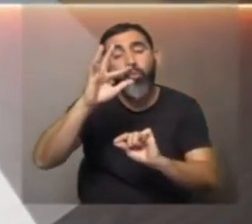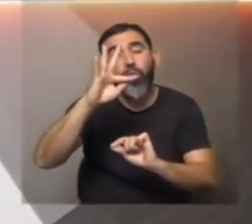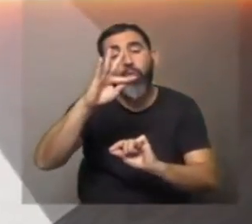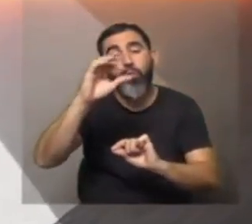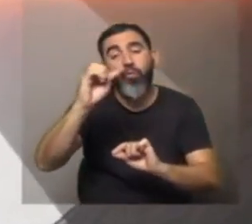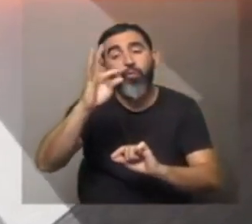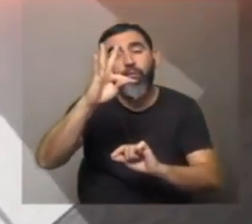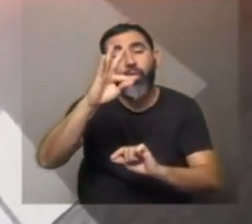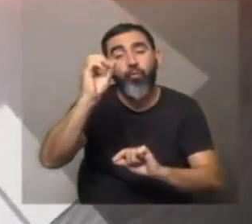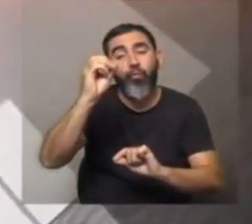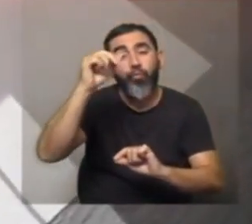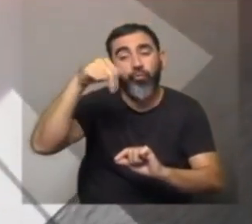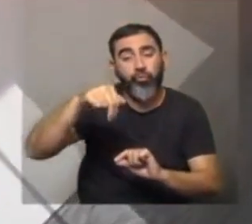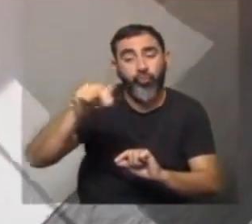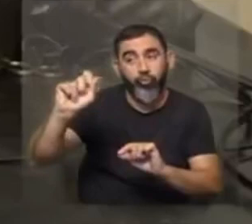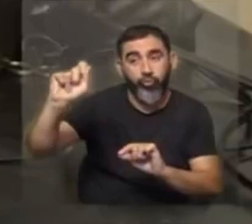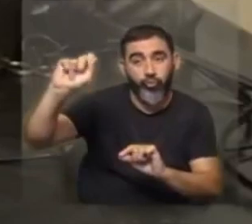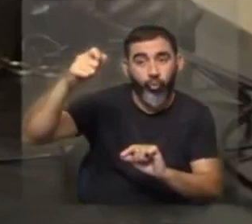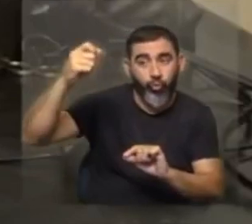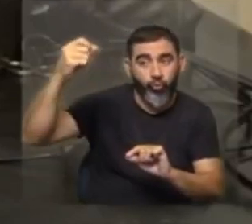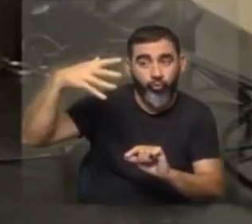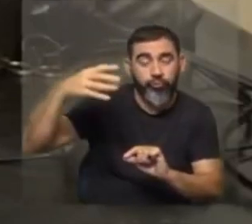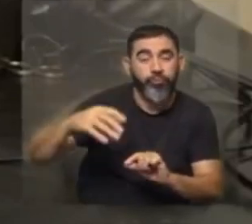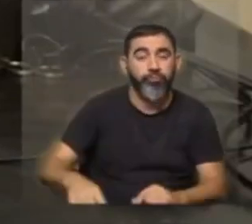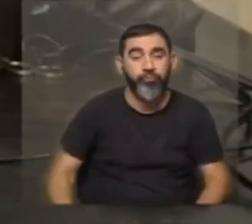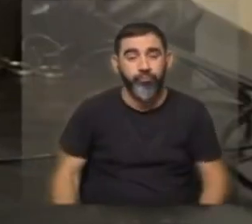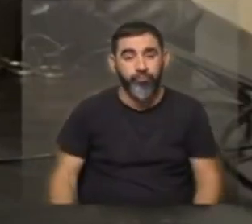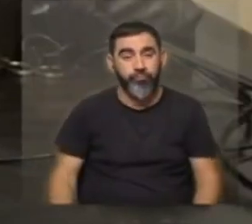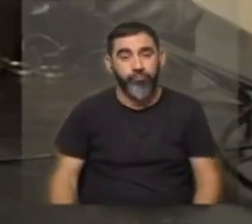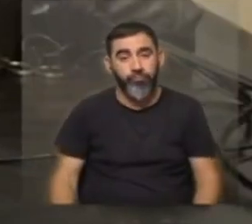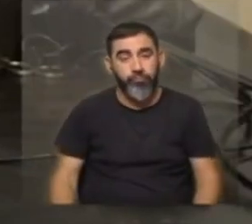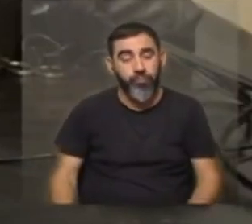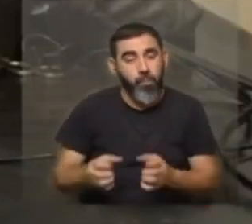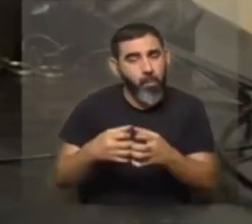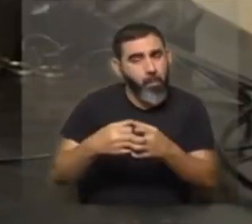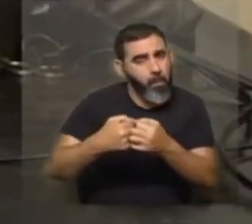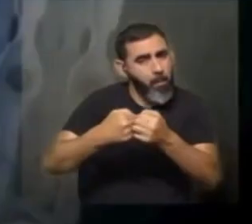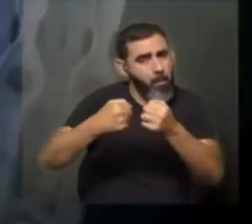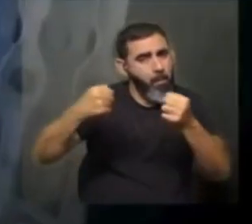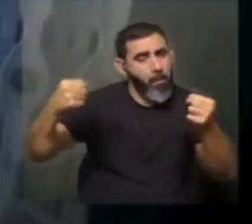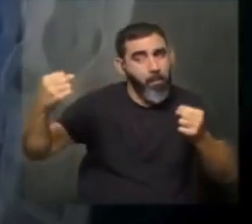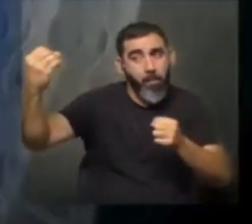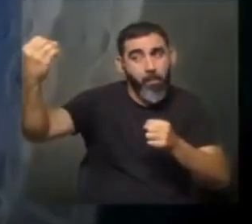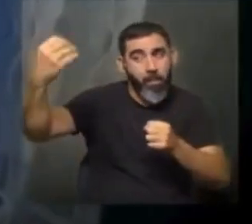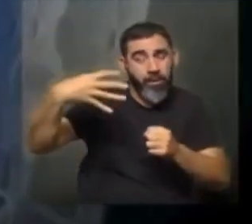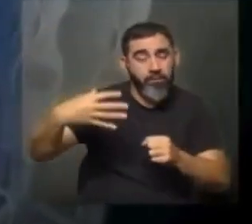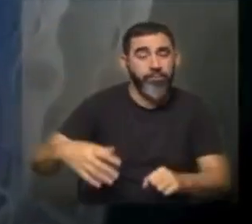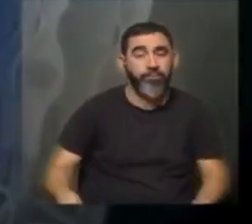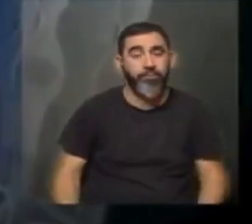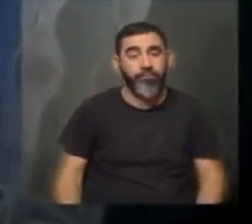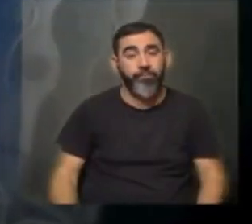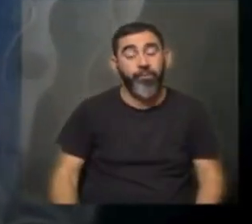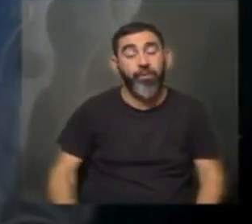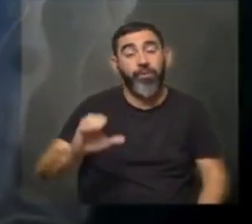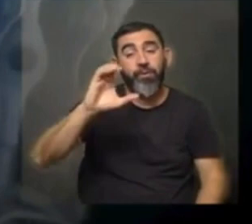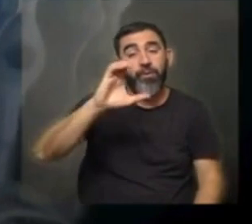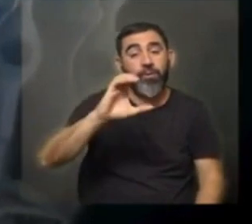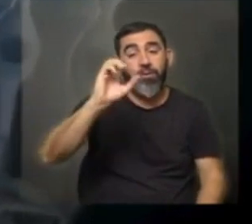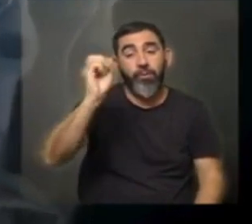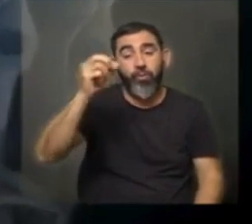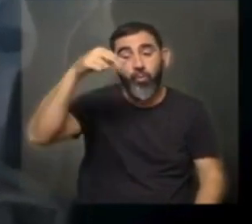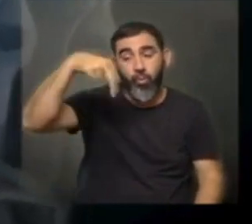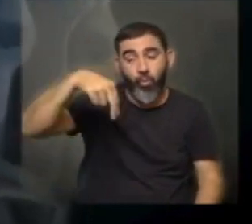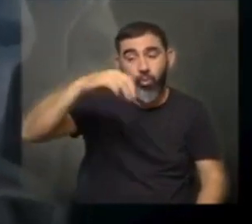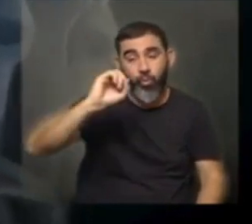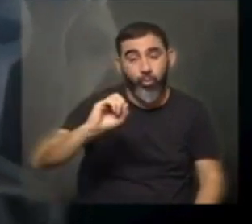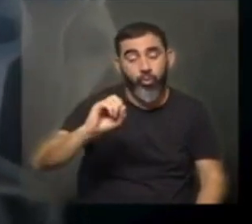detectar un fotón de luz y traducen y amplifican mucho esa señal. Por otro lado, los conos, no